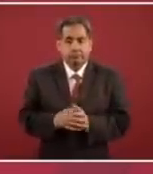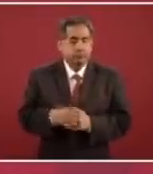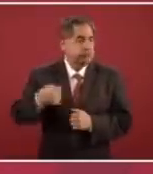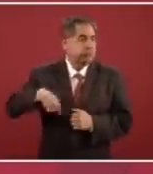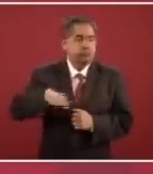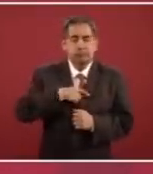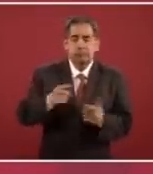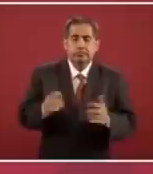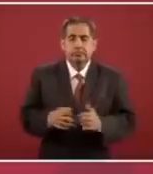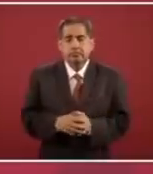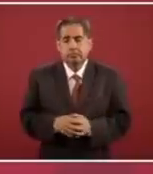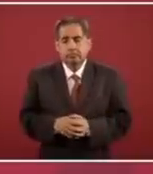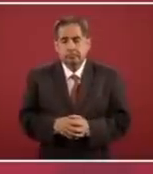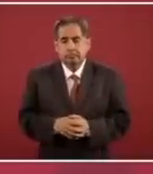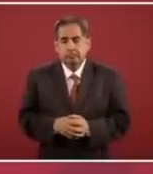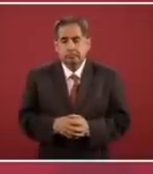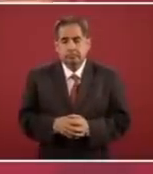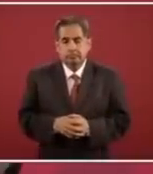nosotros